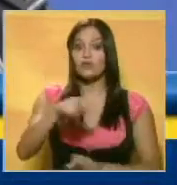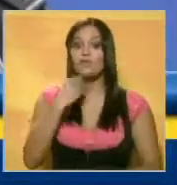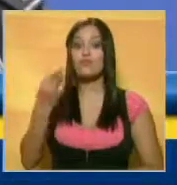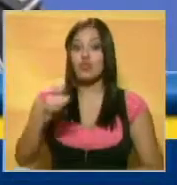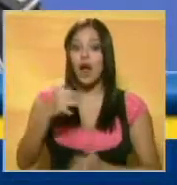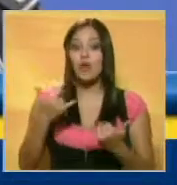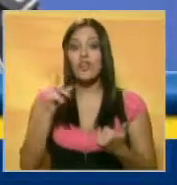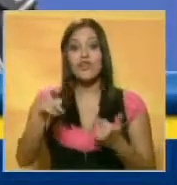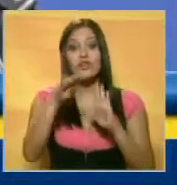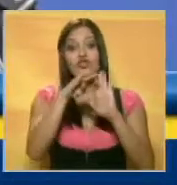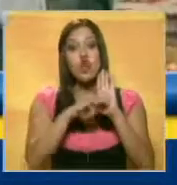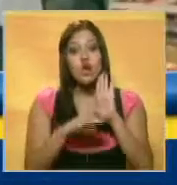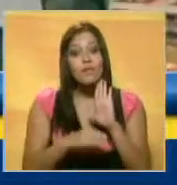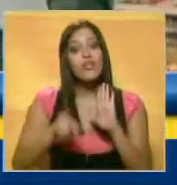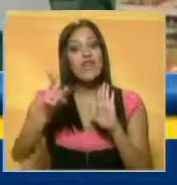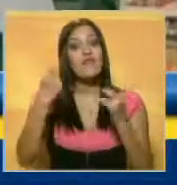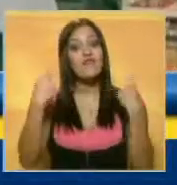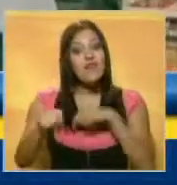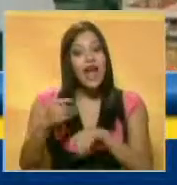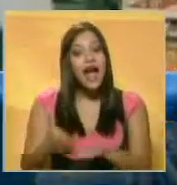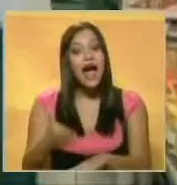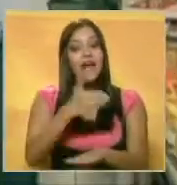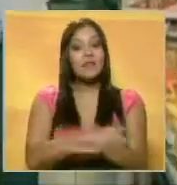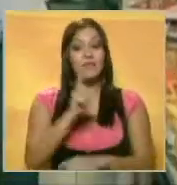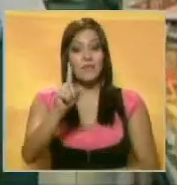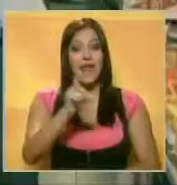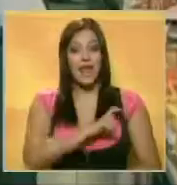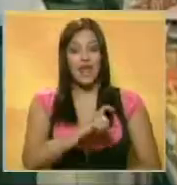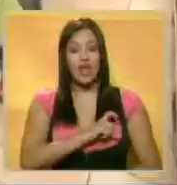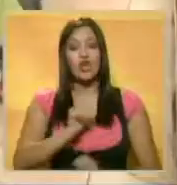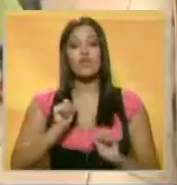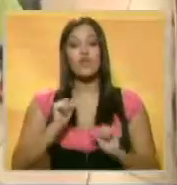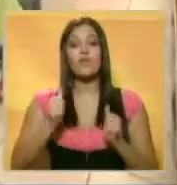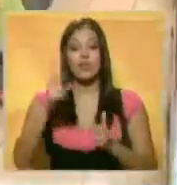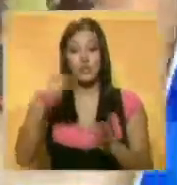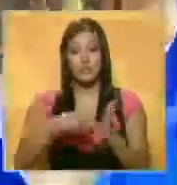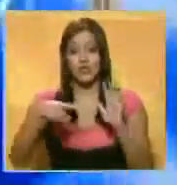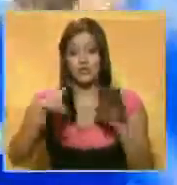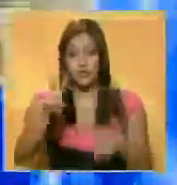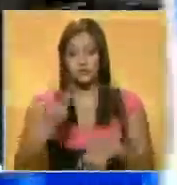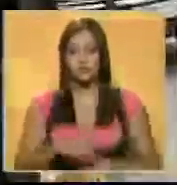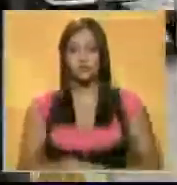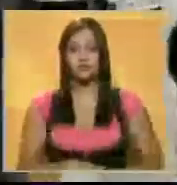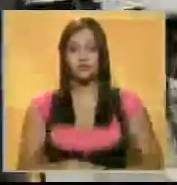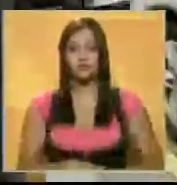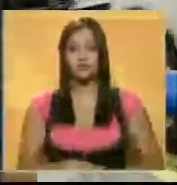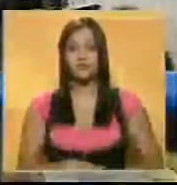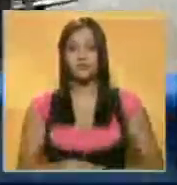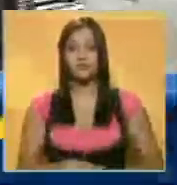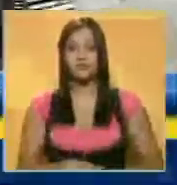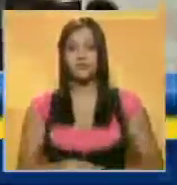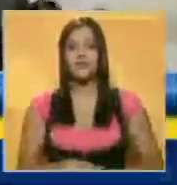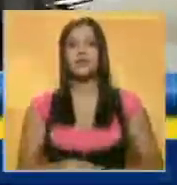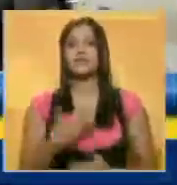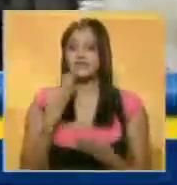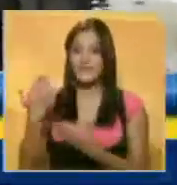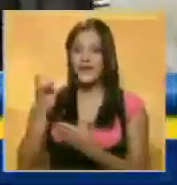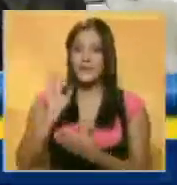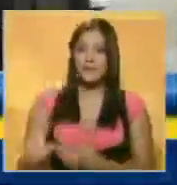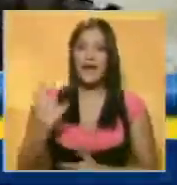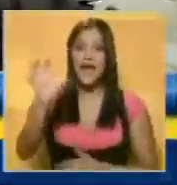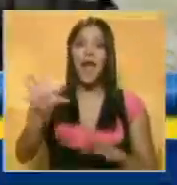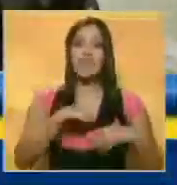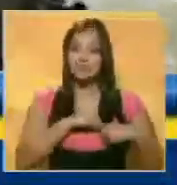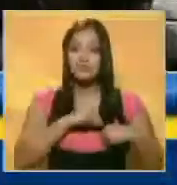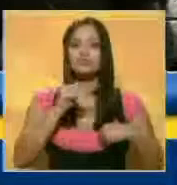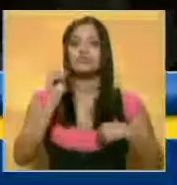los establecimientos las bebidas embotelladas antes del primero de enero de 2012 Nueva Zelanda admitió este jueves